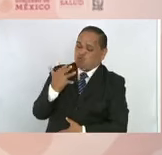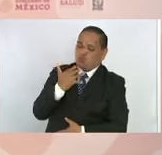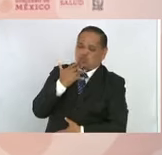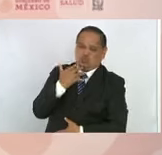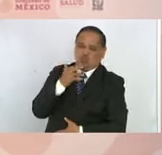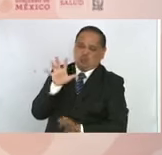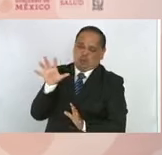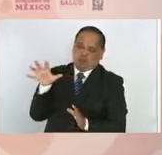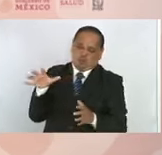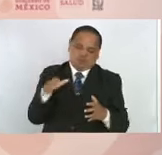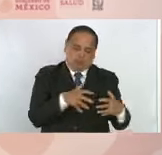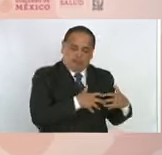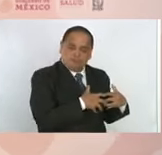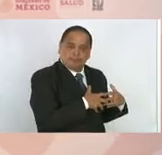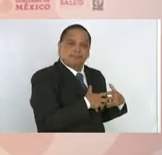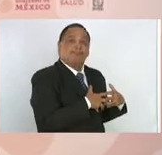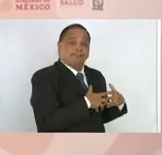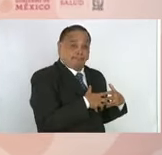y